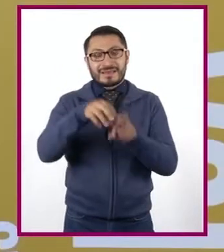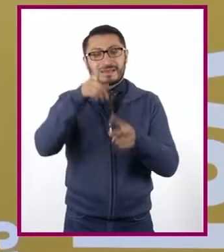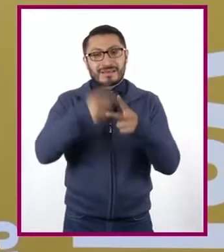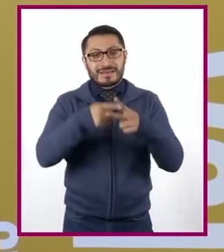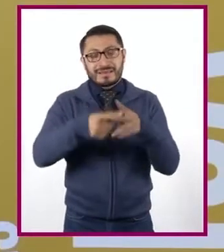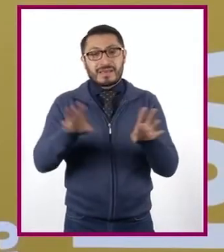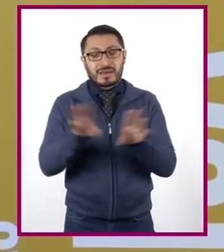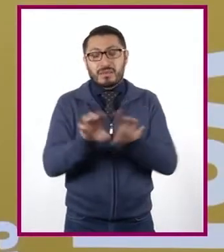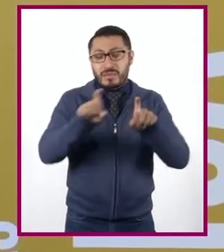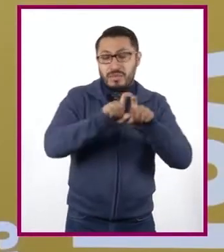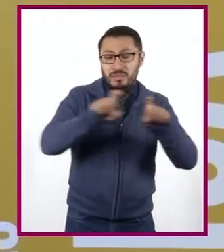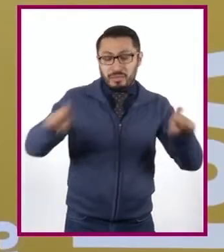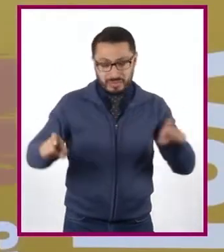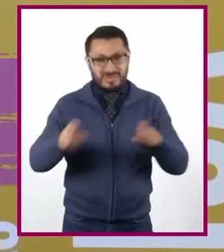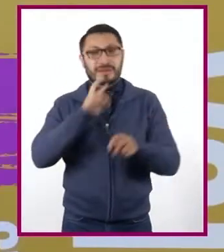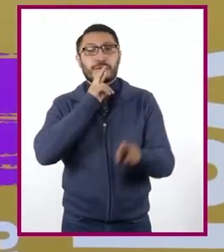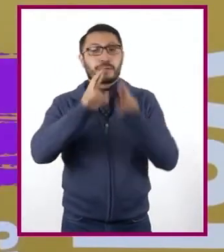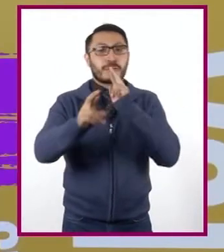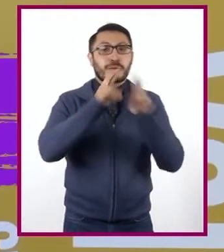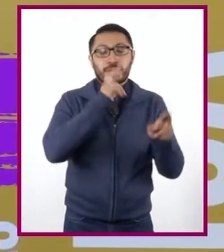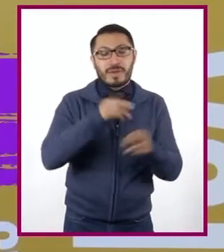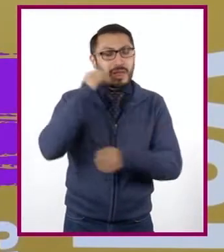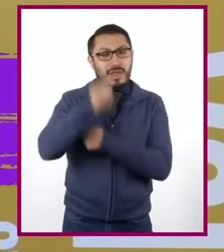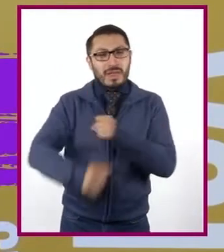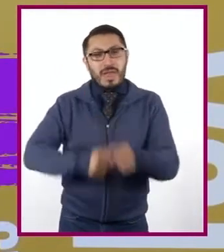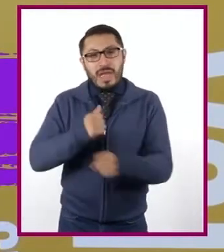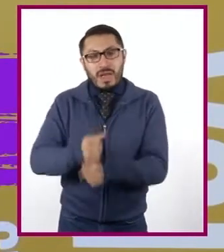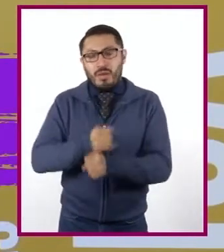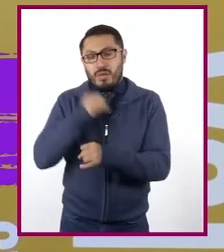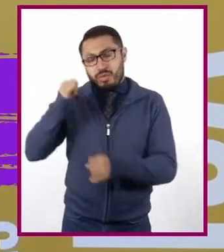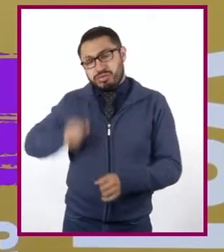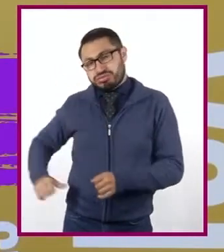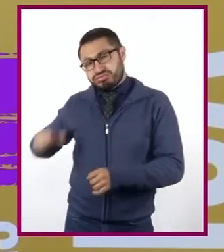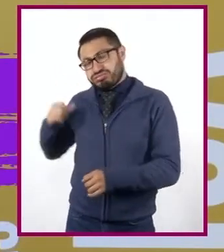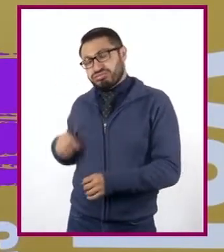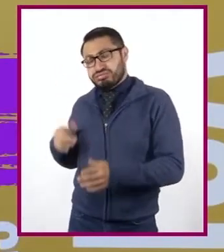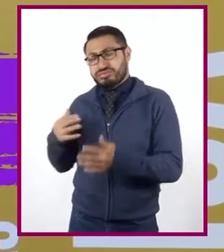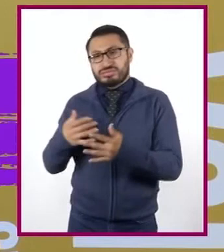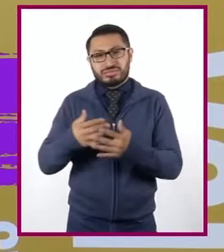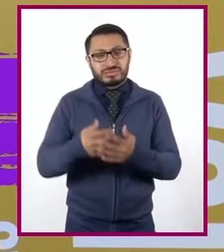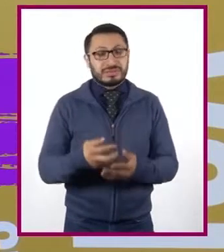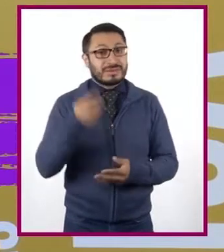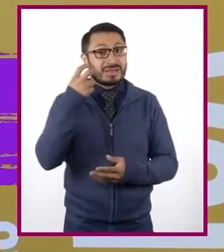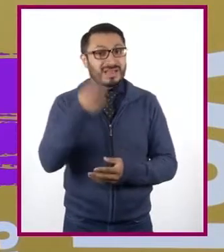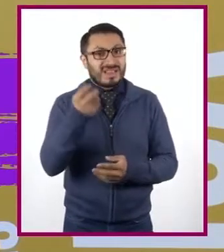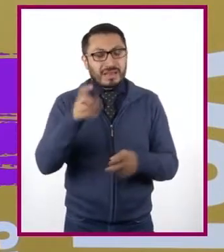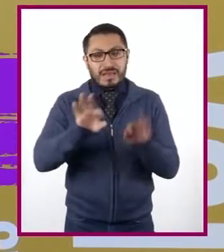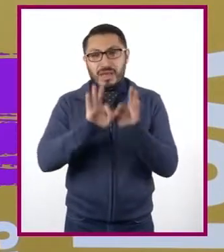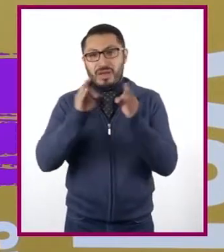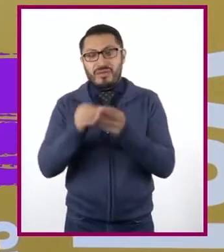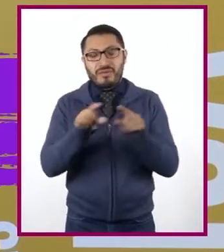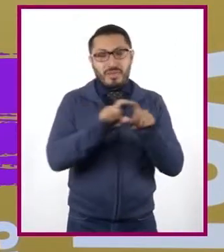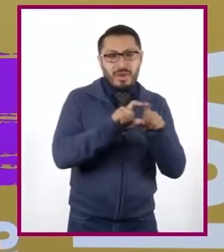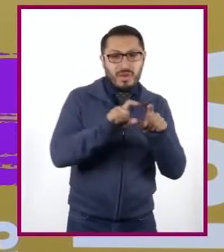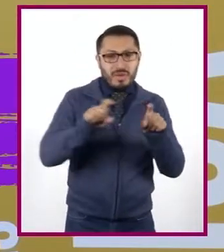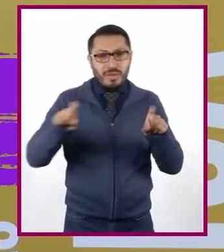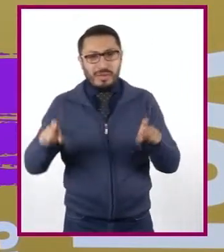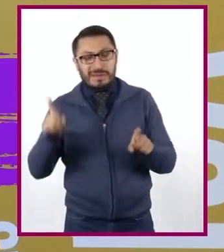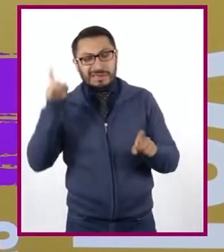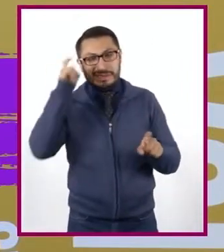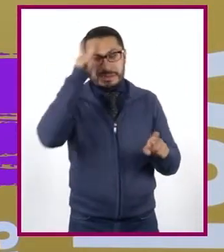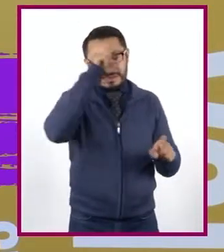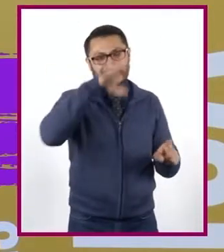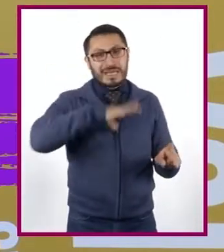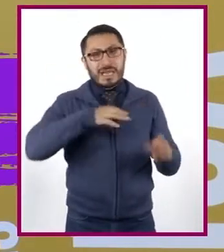ecuaciones matemáticas los resultados de años de estudio de la realidad y cómo a partir de esas ecuaciones tan abstractas genera